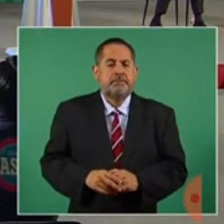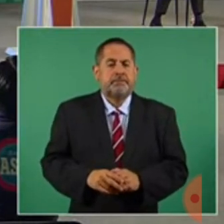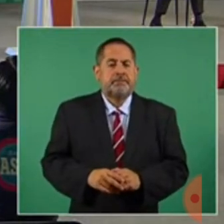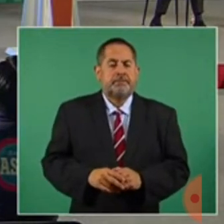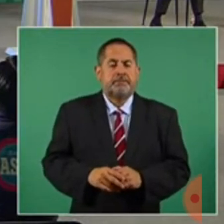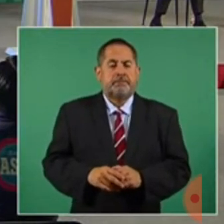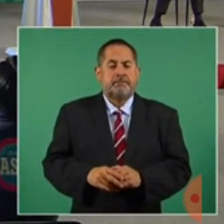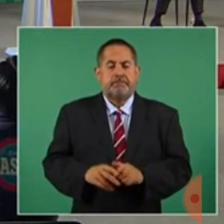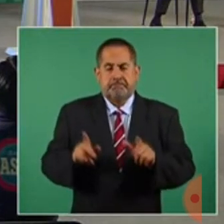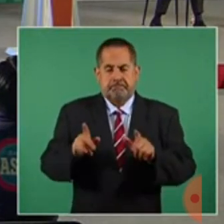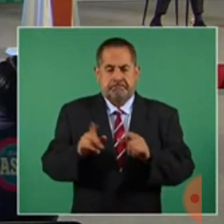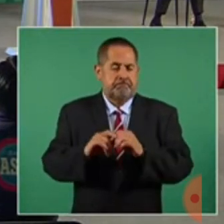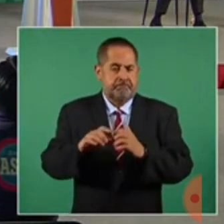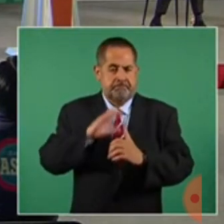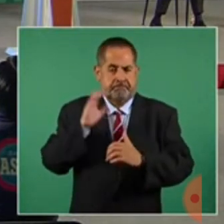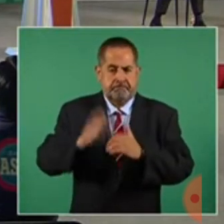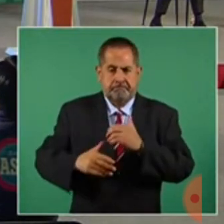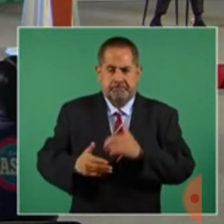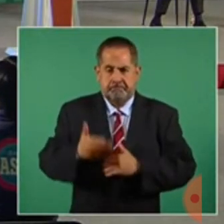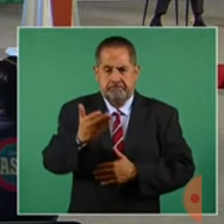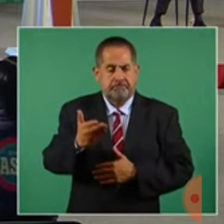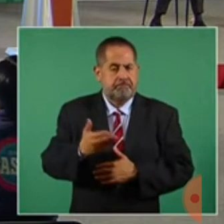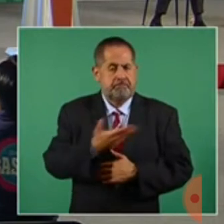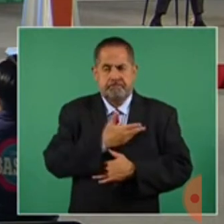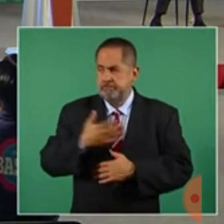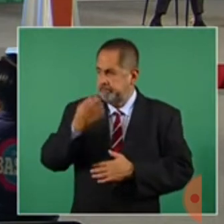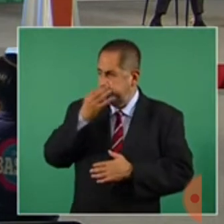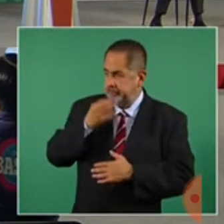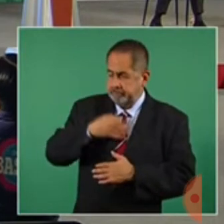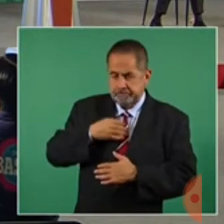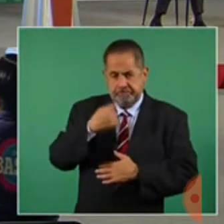Simplemente con eso termino, que me pidió el presidente que se los actualizara,